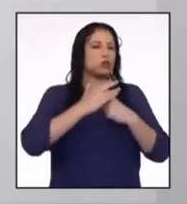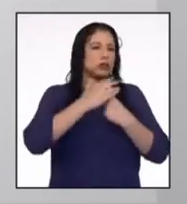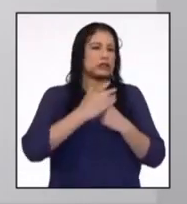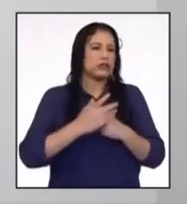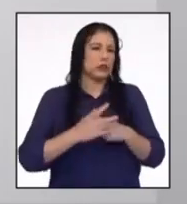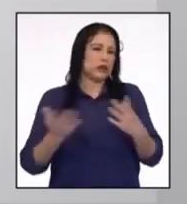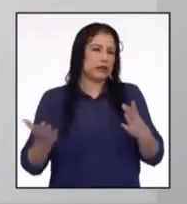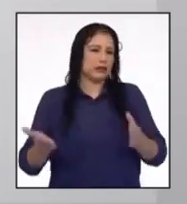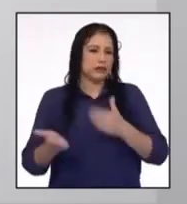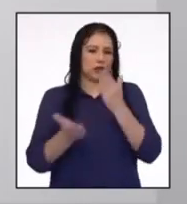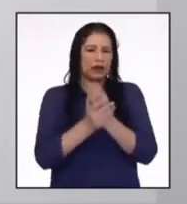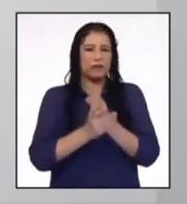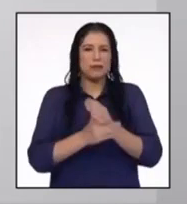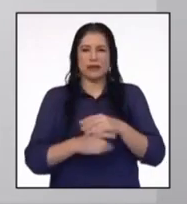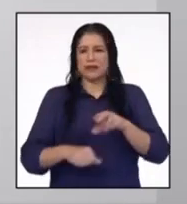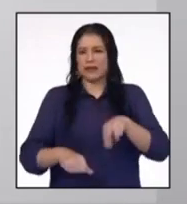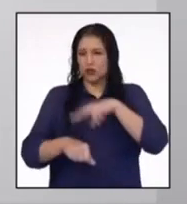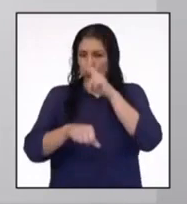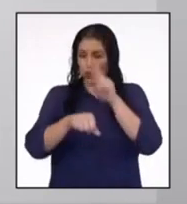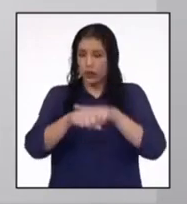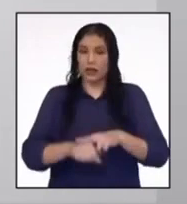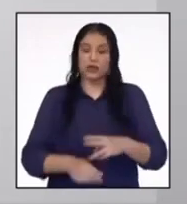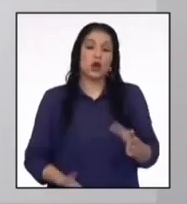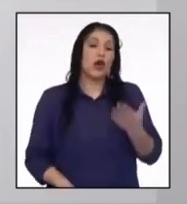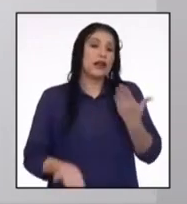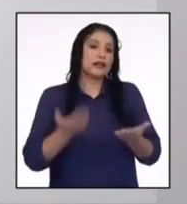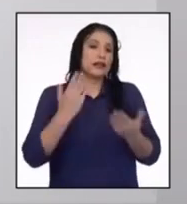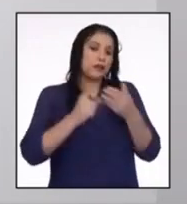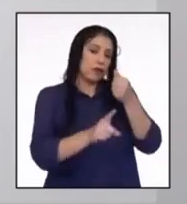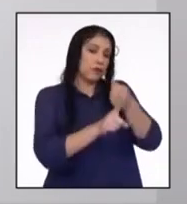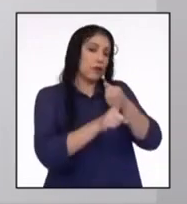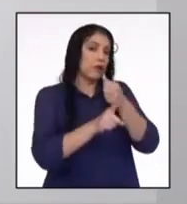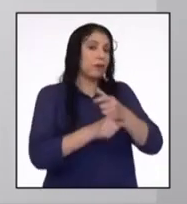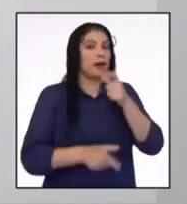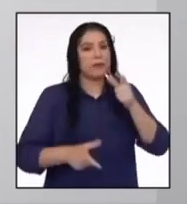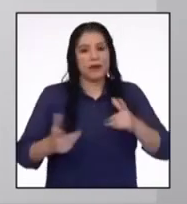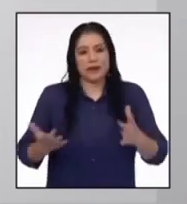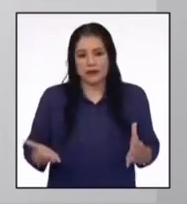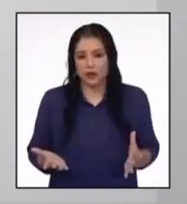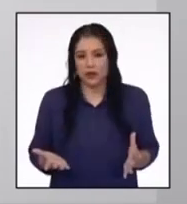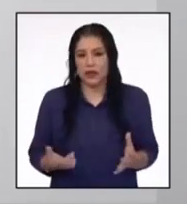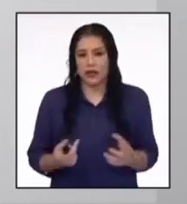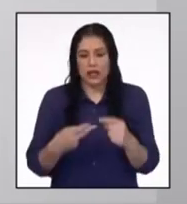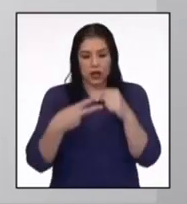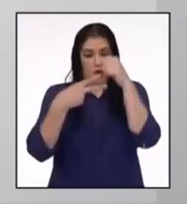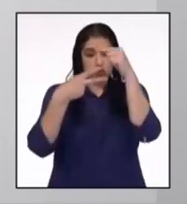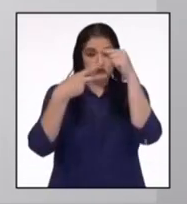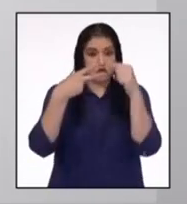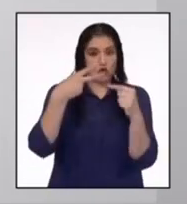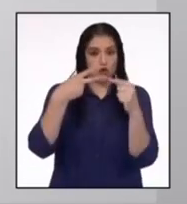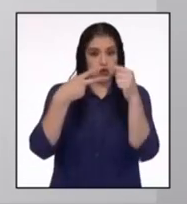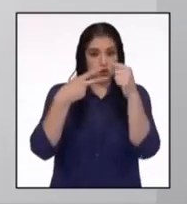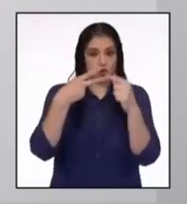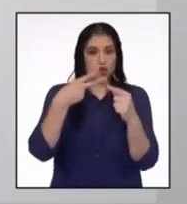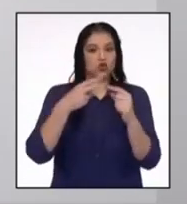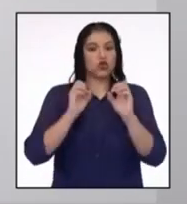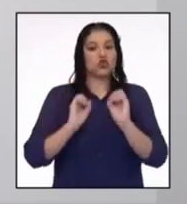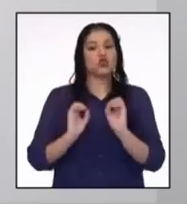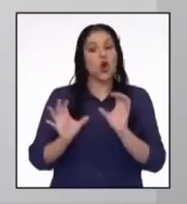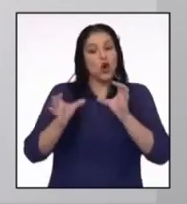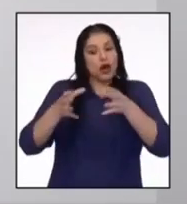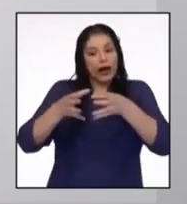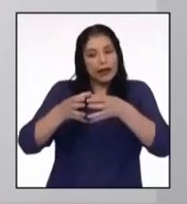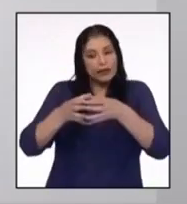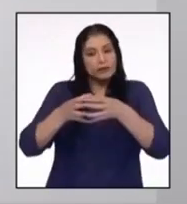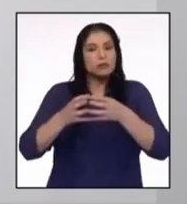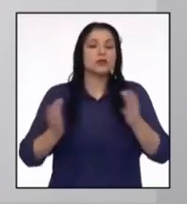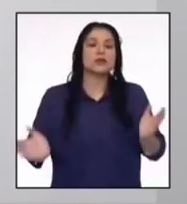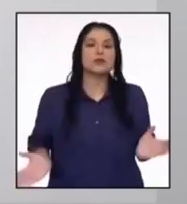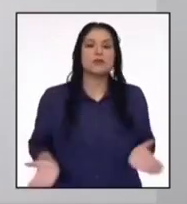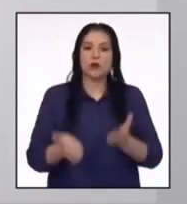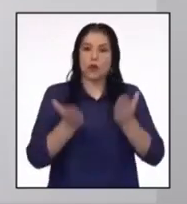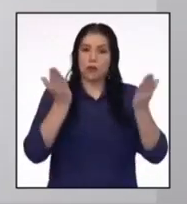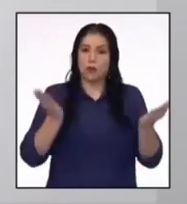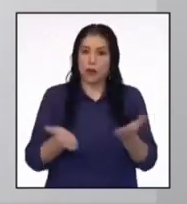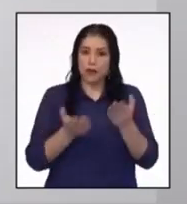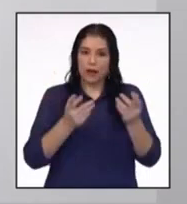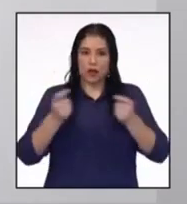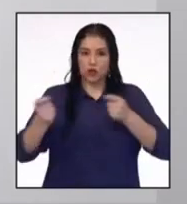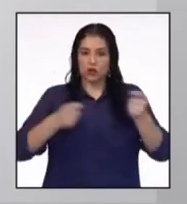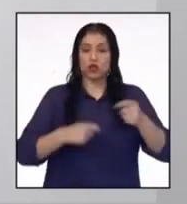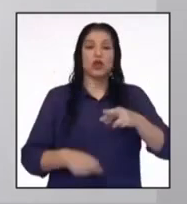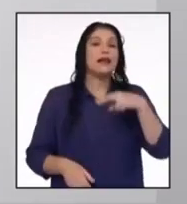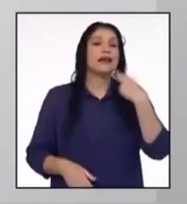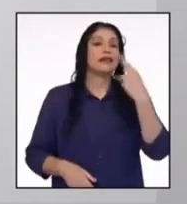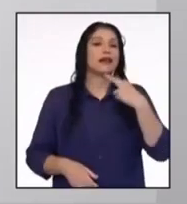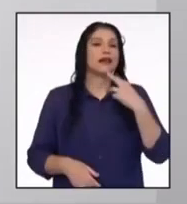desastres naturales o generados por el ser humano. Son 2 los principales organismos que promueven la gestión